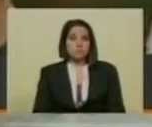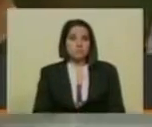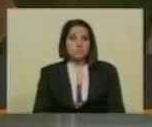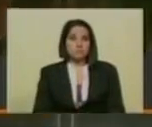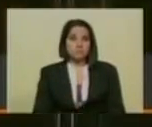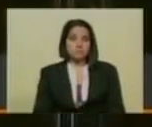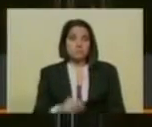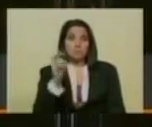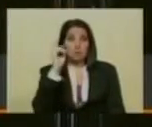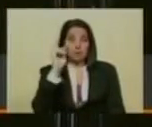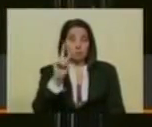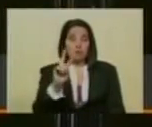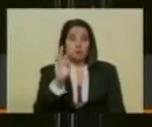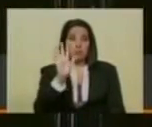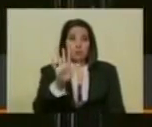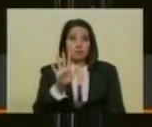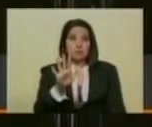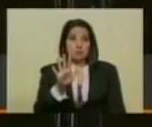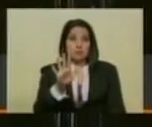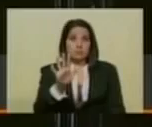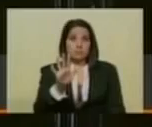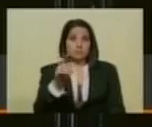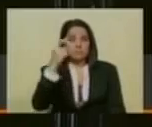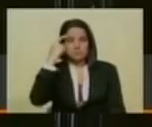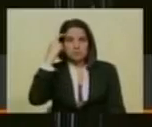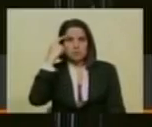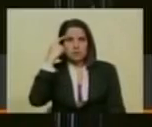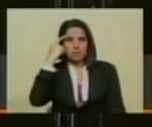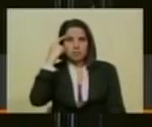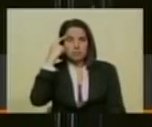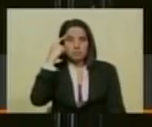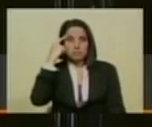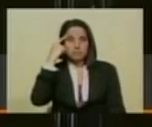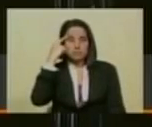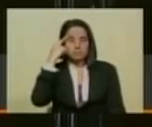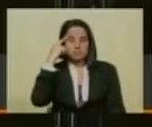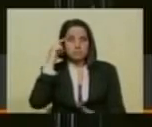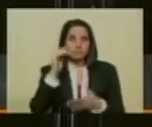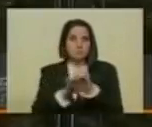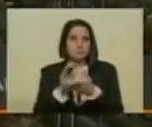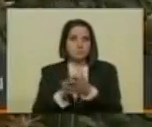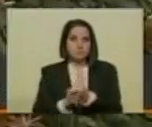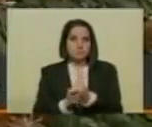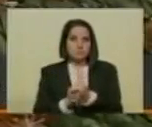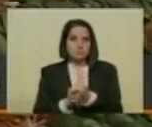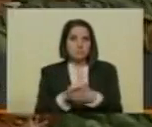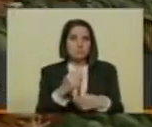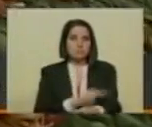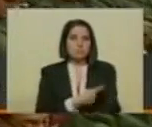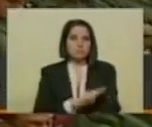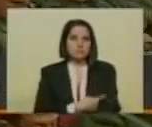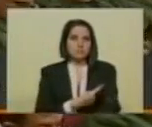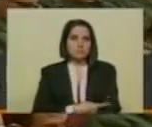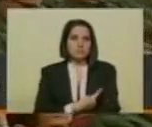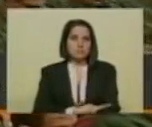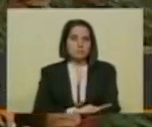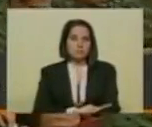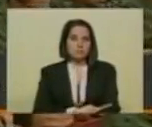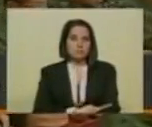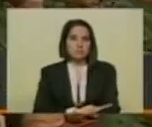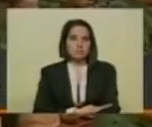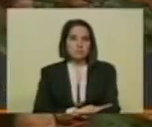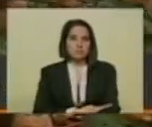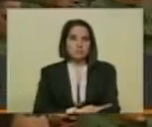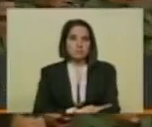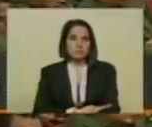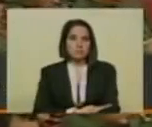Viendo esas circunstancias, saben ustedes, queridos hermanos, compañeros, hermanas, compañeras,